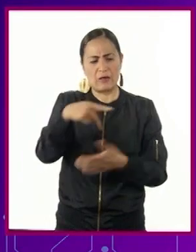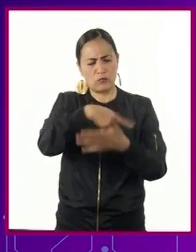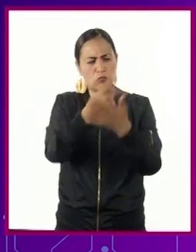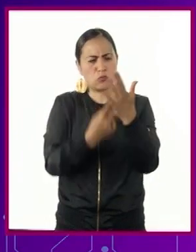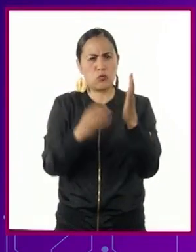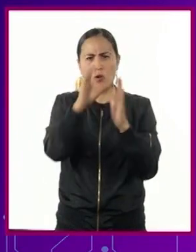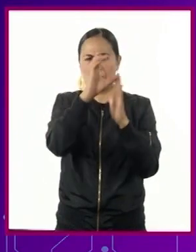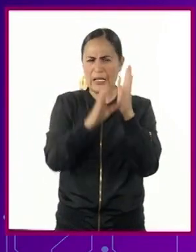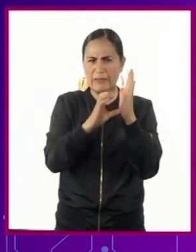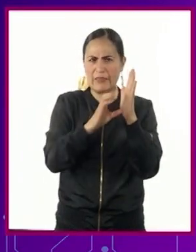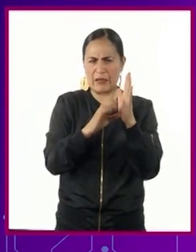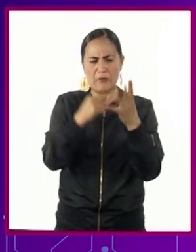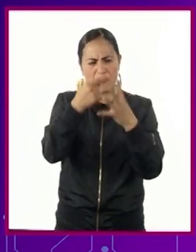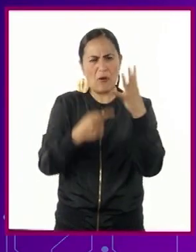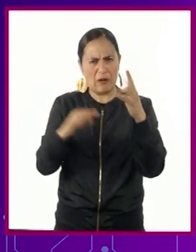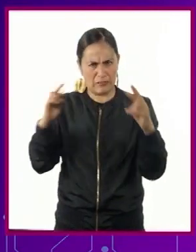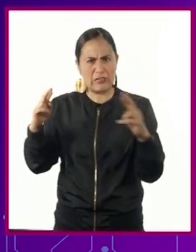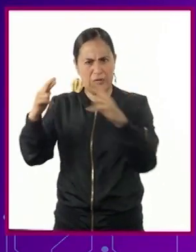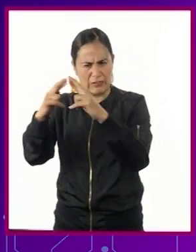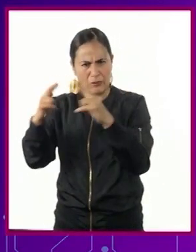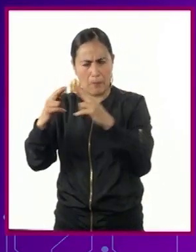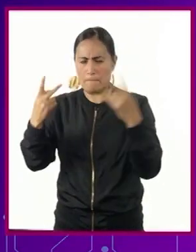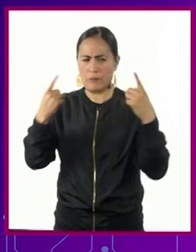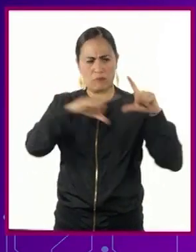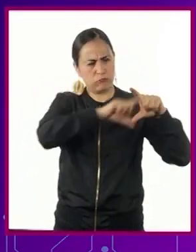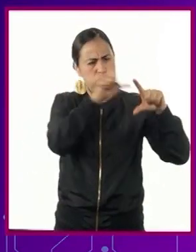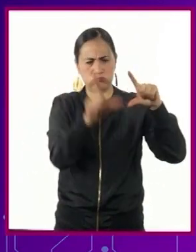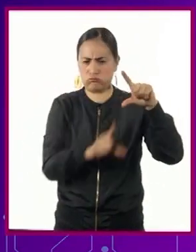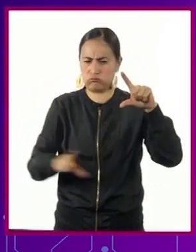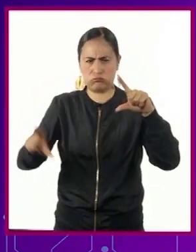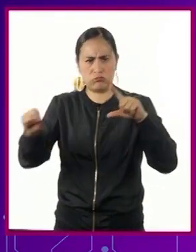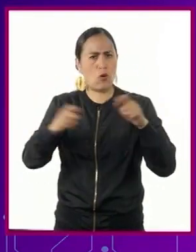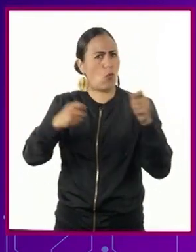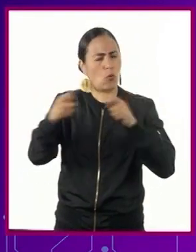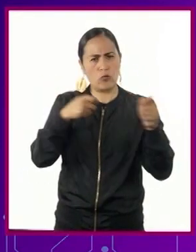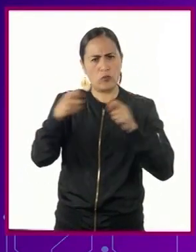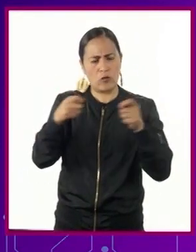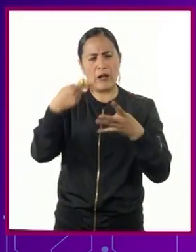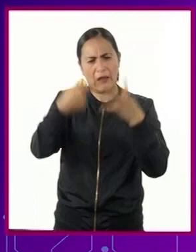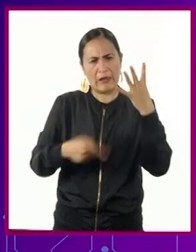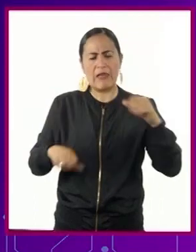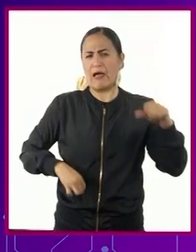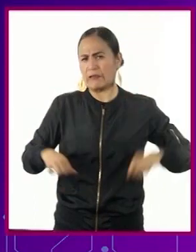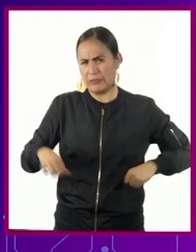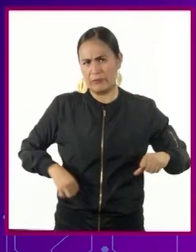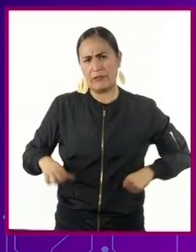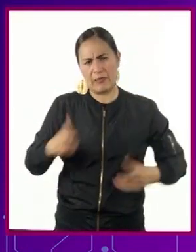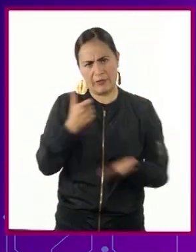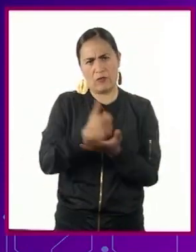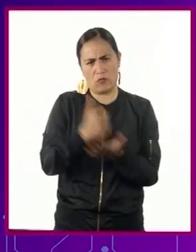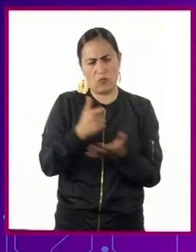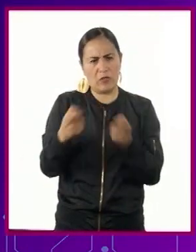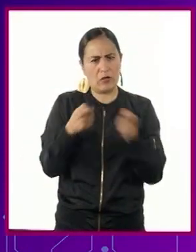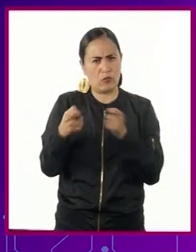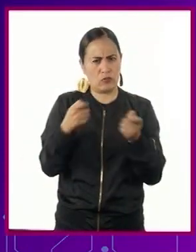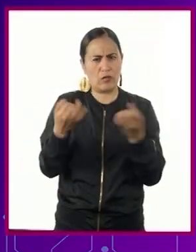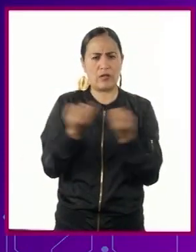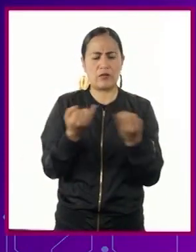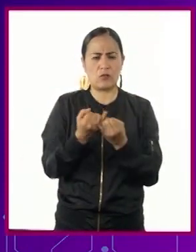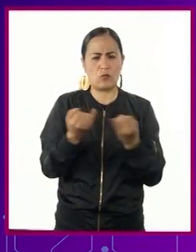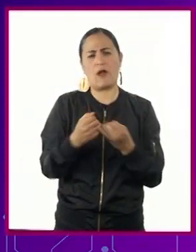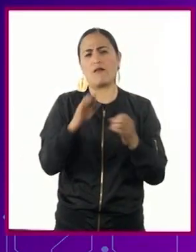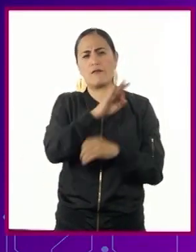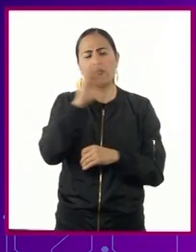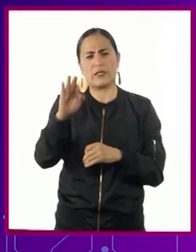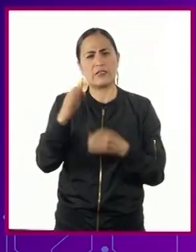calendario cívico-religioso, común para todo el país, que permitiera el ejercicio de las actividades económicas, el despacho de los asuntos